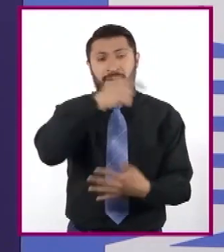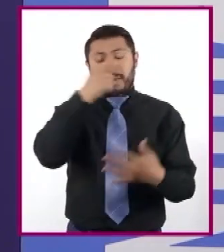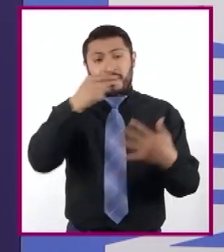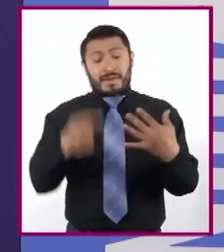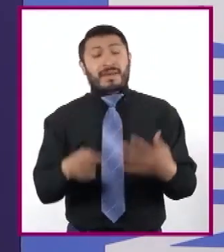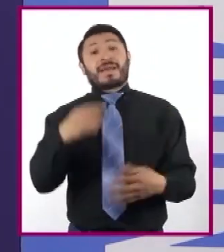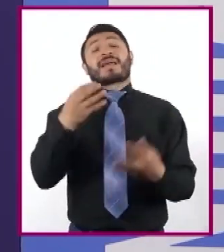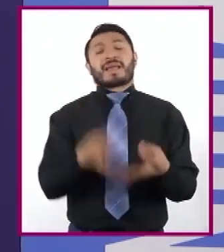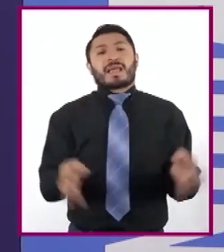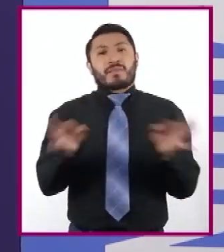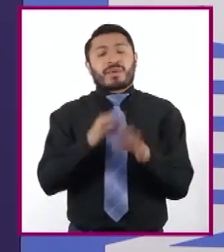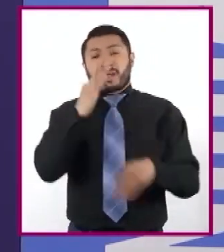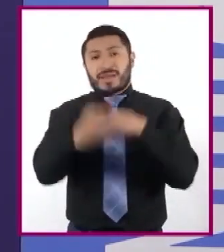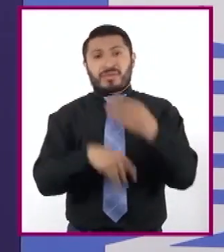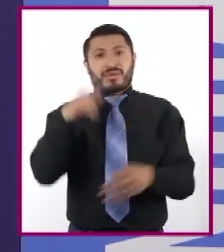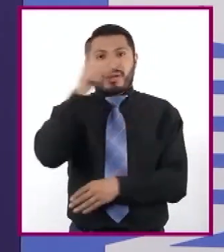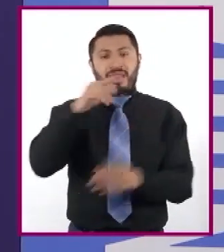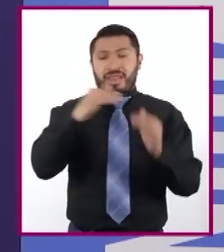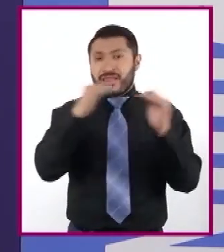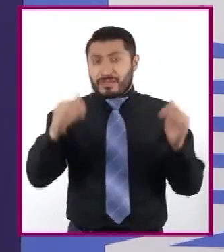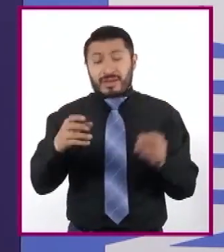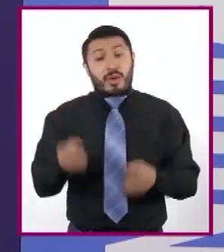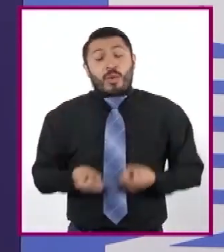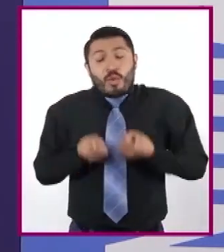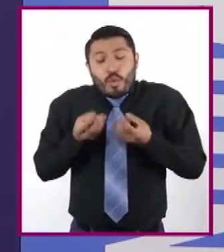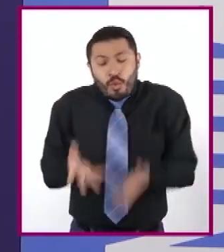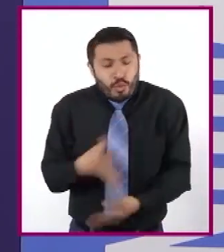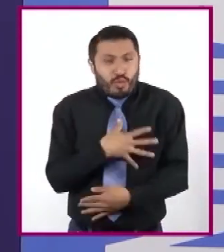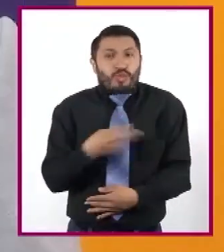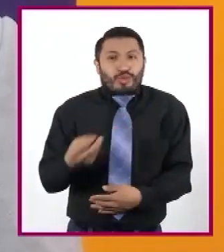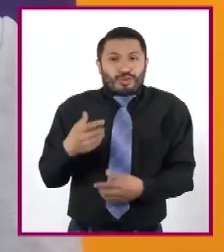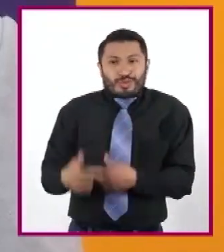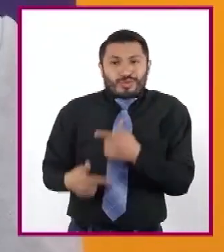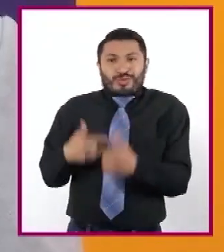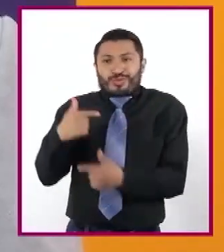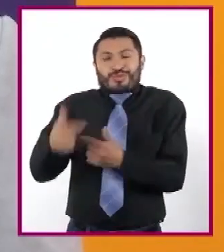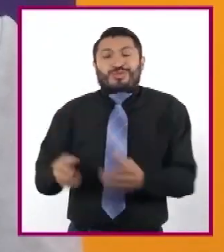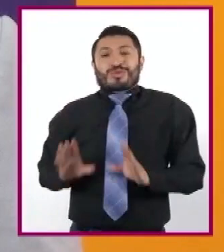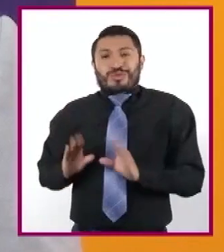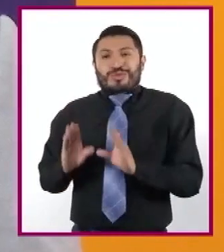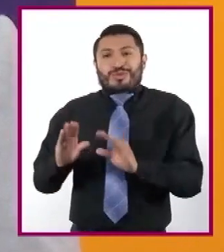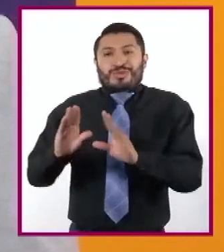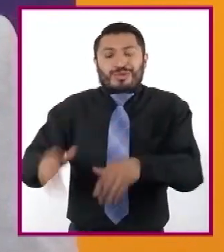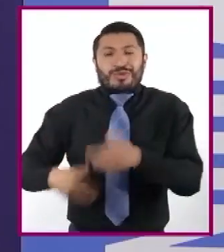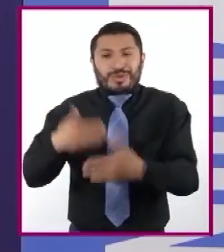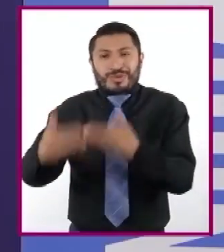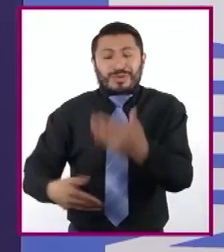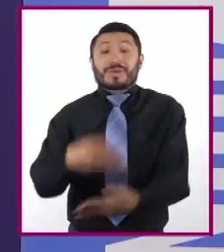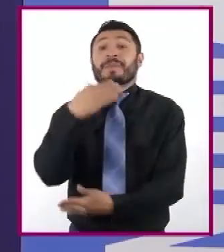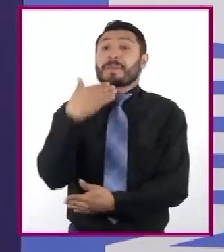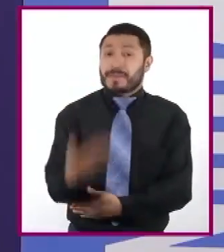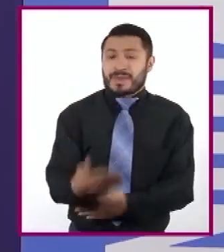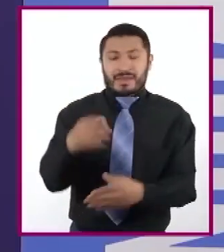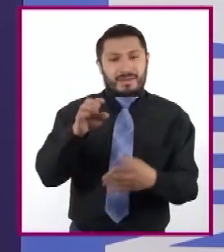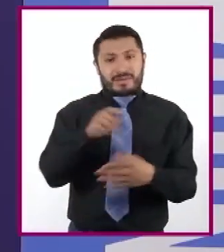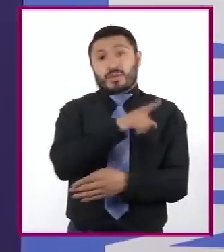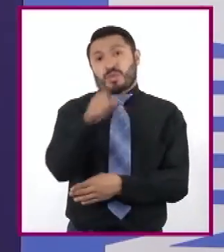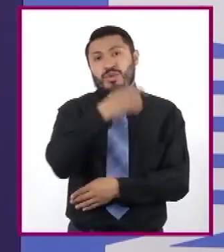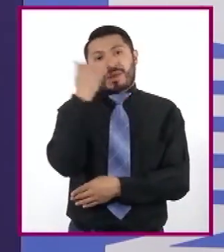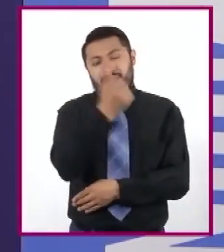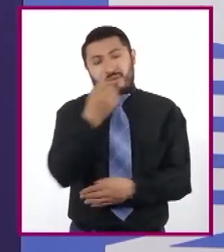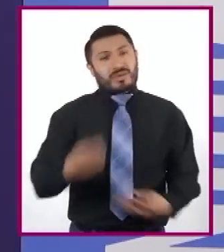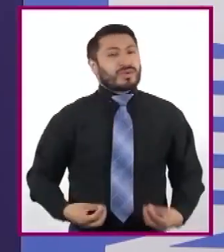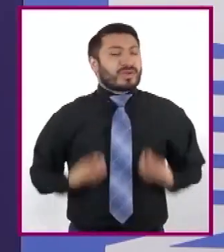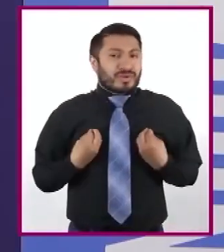los podrán transmitir a sus hijos. Por supuesto, ustedes como alumnos no viven solo en casa.